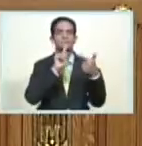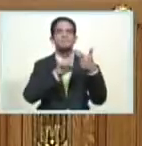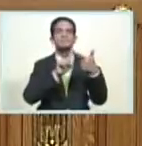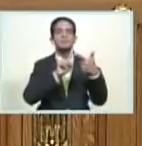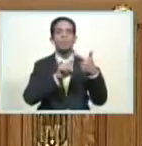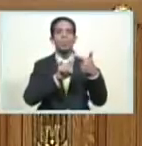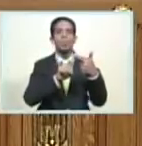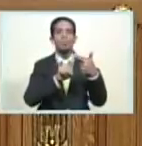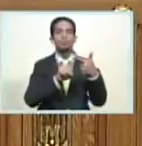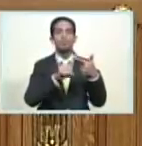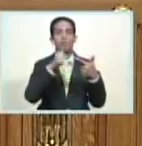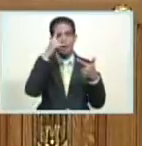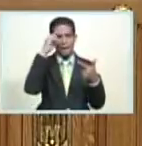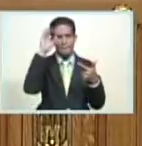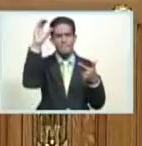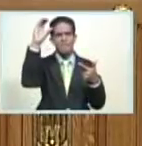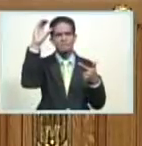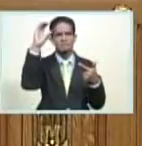segundo capacidad,